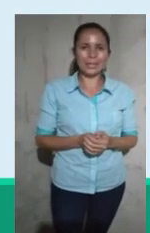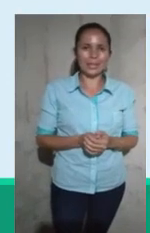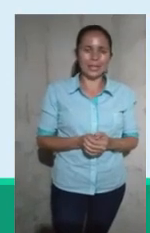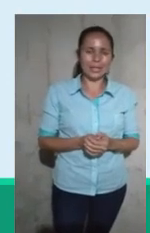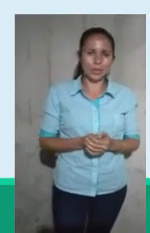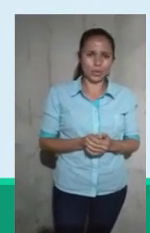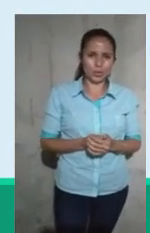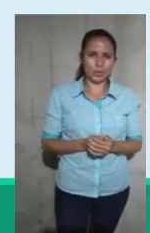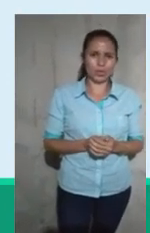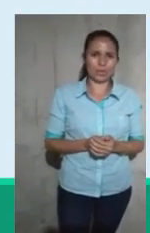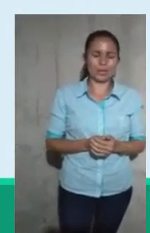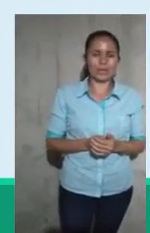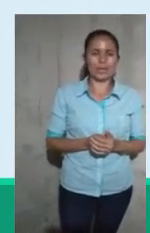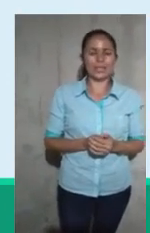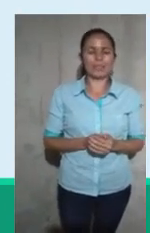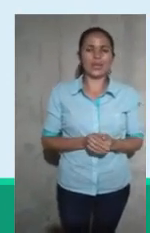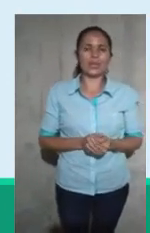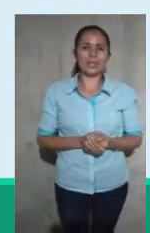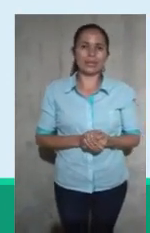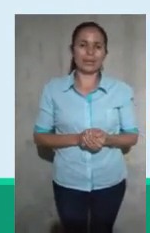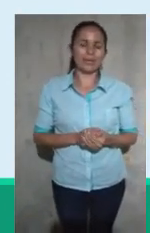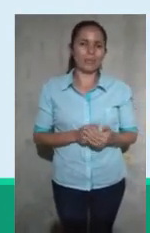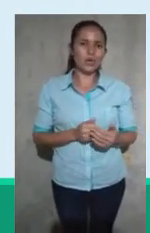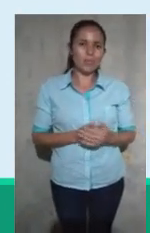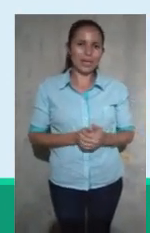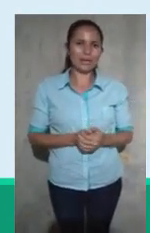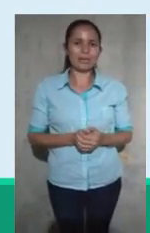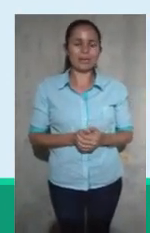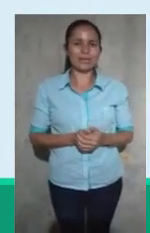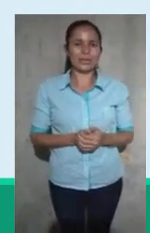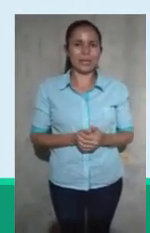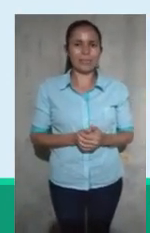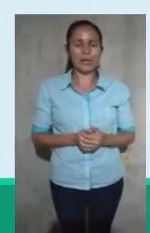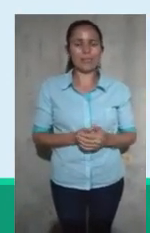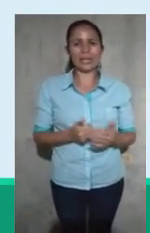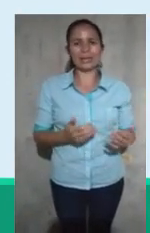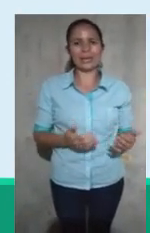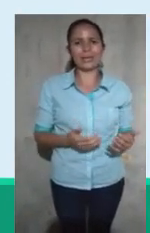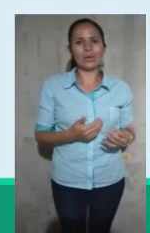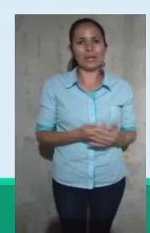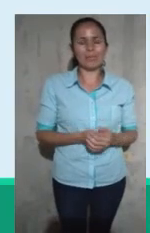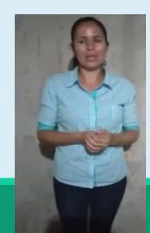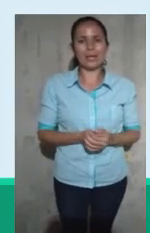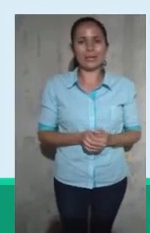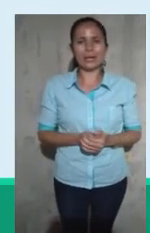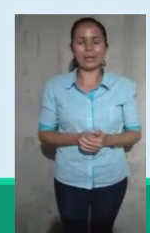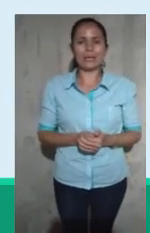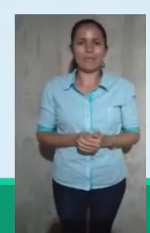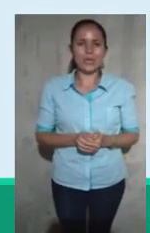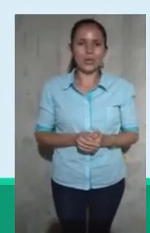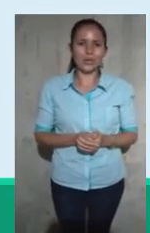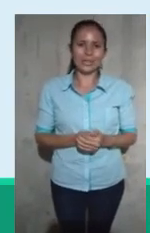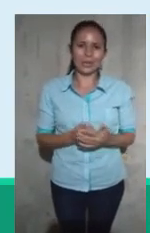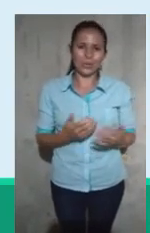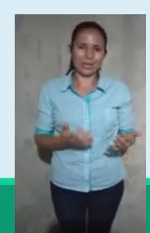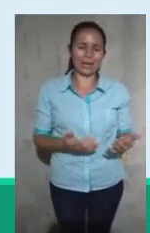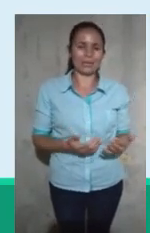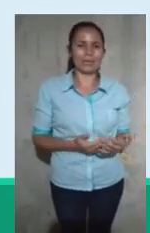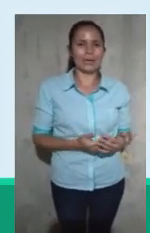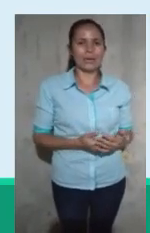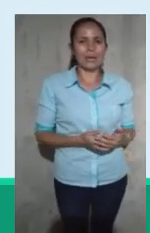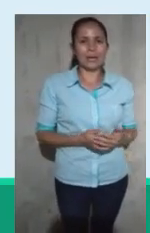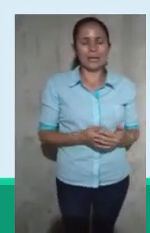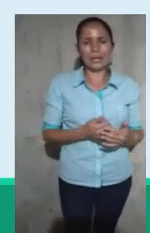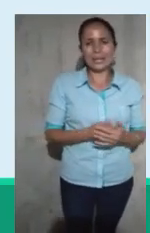A todas y todos. Espero estén muy bien, siempre practicando las medidas de